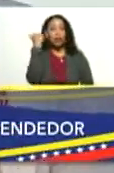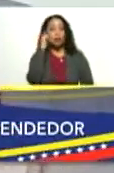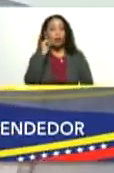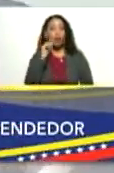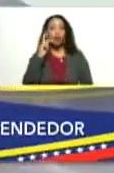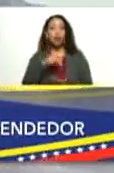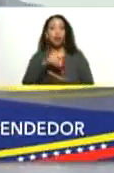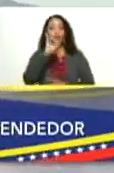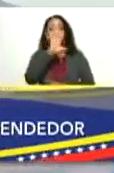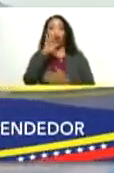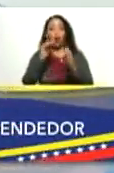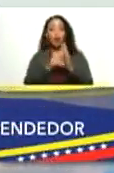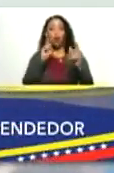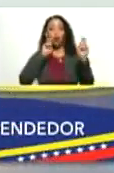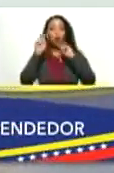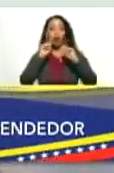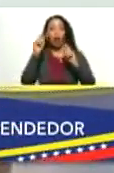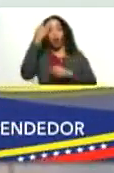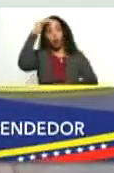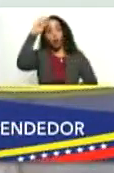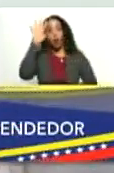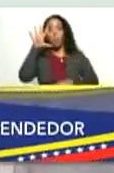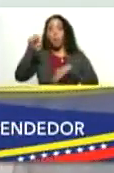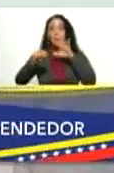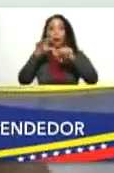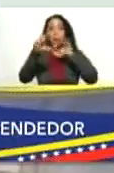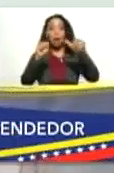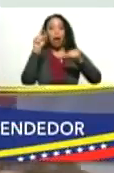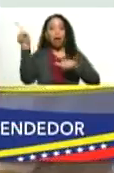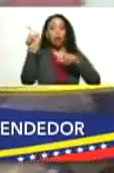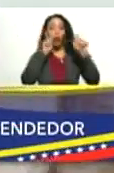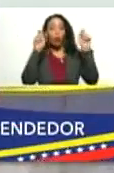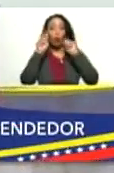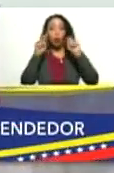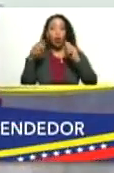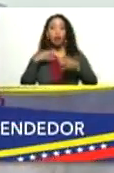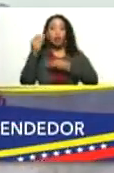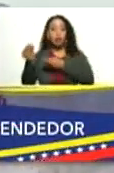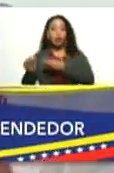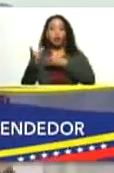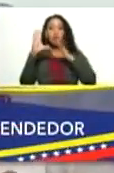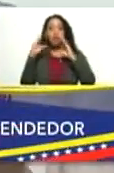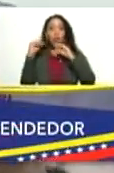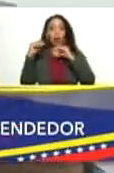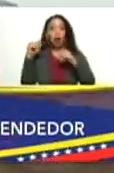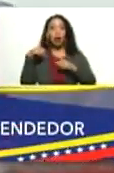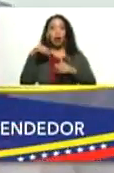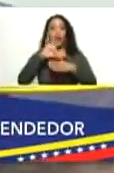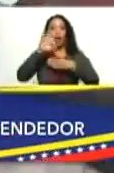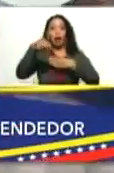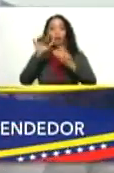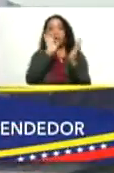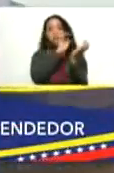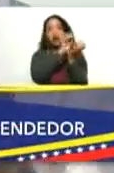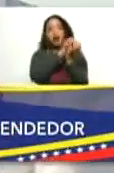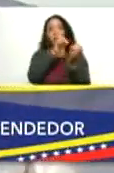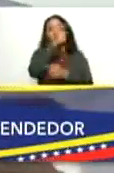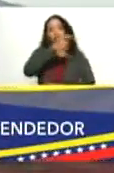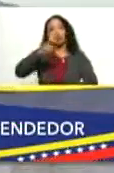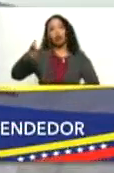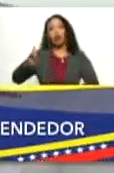5.000 turistas cubanos de compras. Ese turismo de verdad está dando de qué hablar en la isla de Margarita, porque son personas que son de